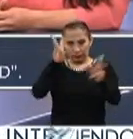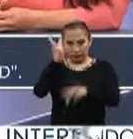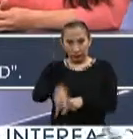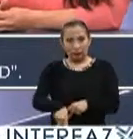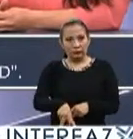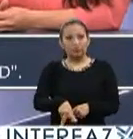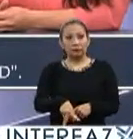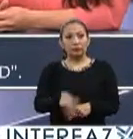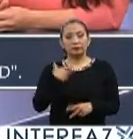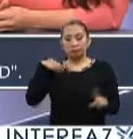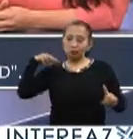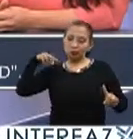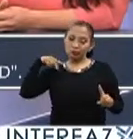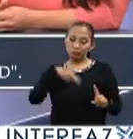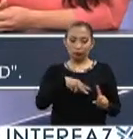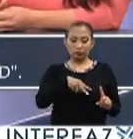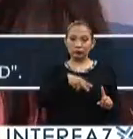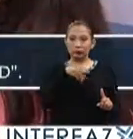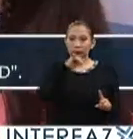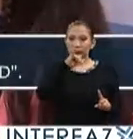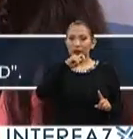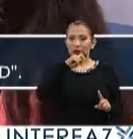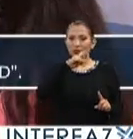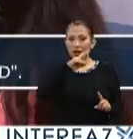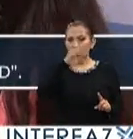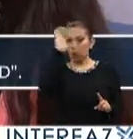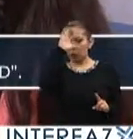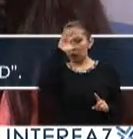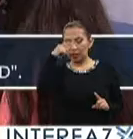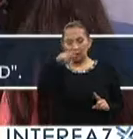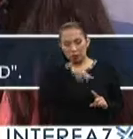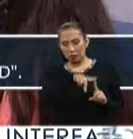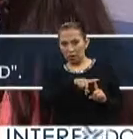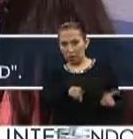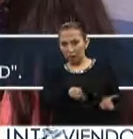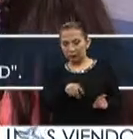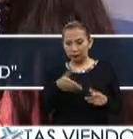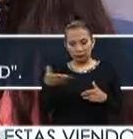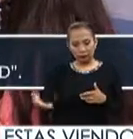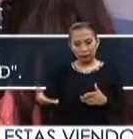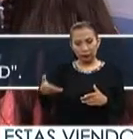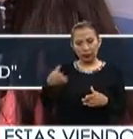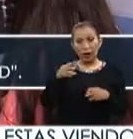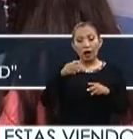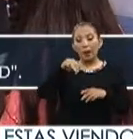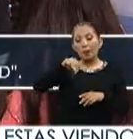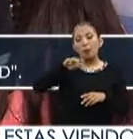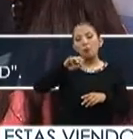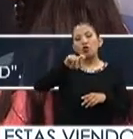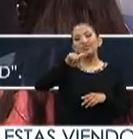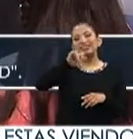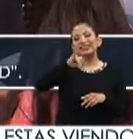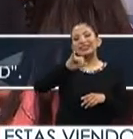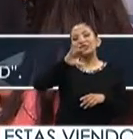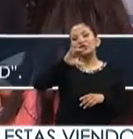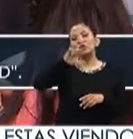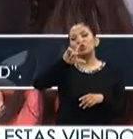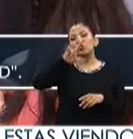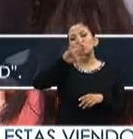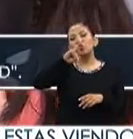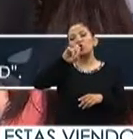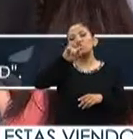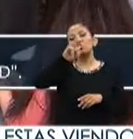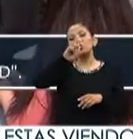Efectivamente. El enfoque intercultural se diferencia, por ejemplo, del multiculturalismo o la